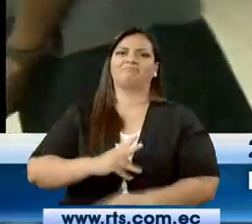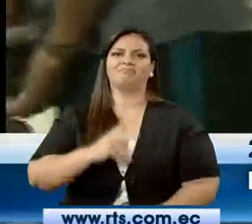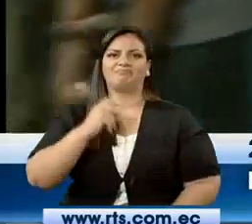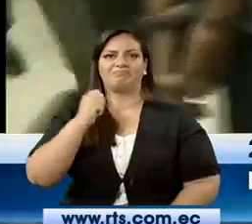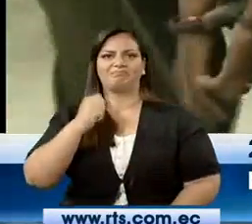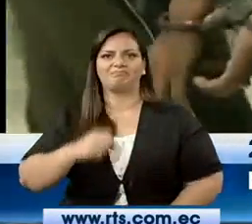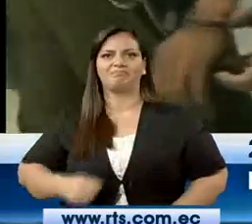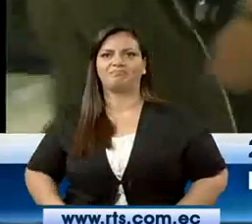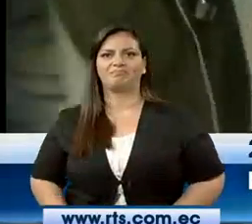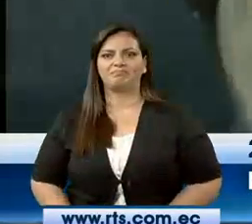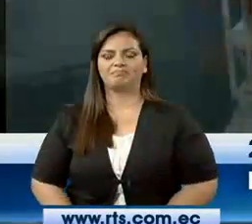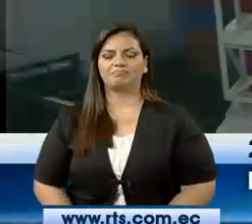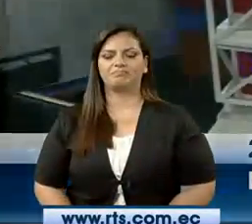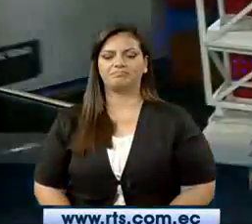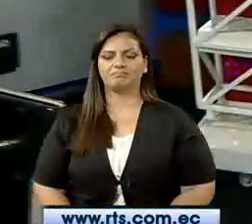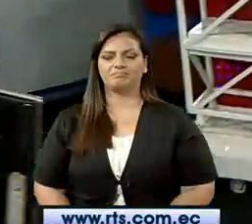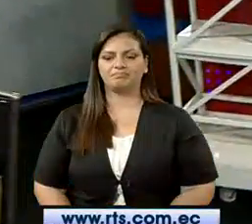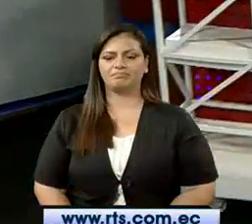Saona.